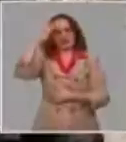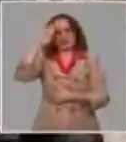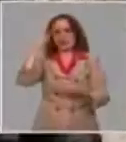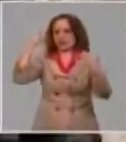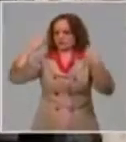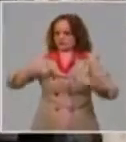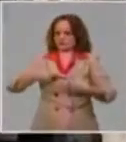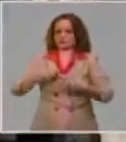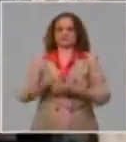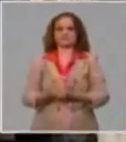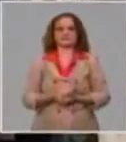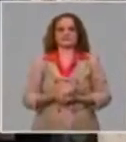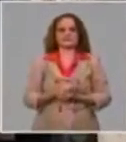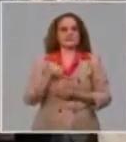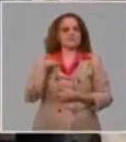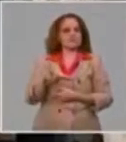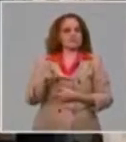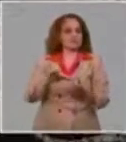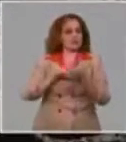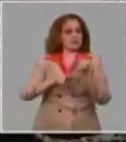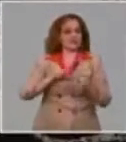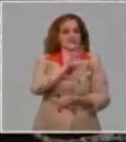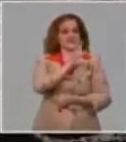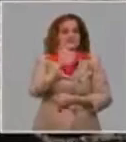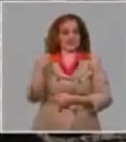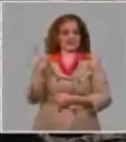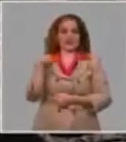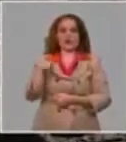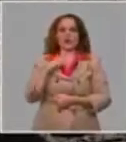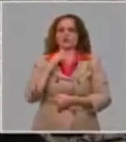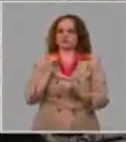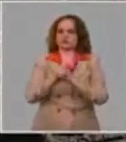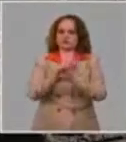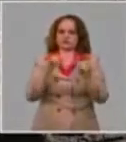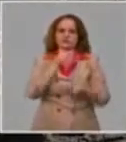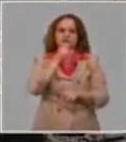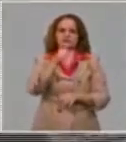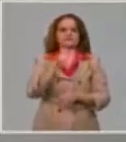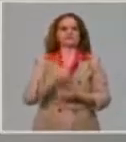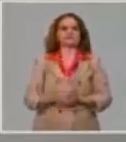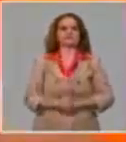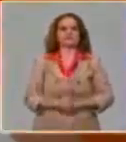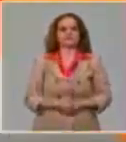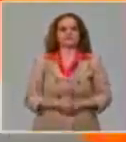Desde Cienfuegos y especial para la Mesa Redonda, Guillermo Martínez López.